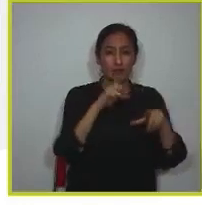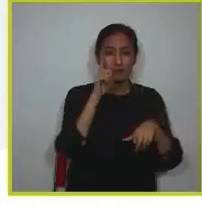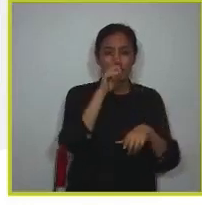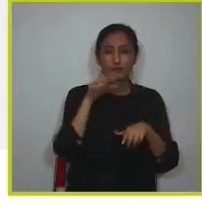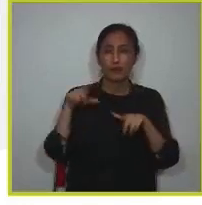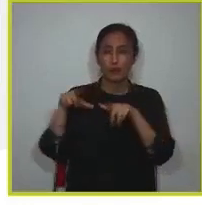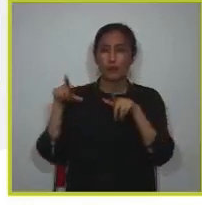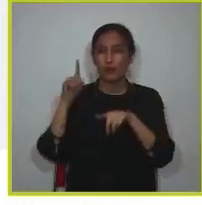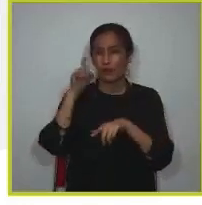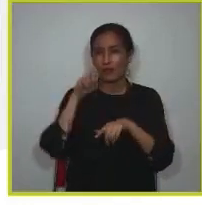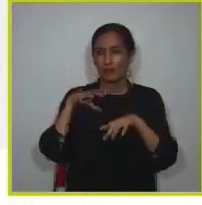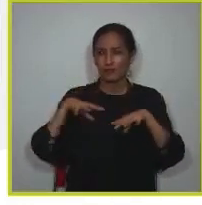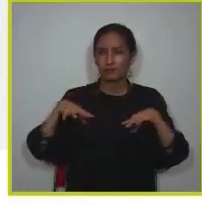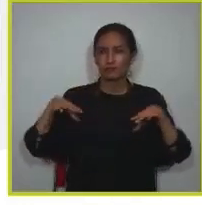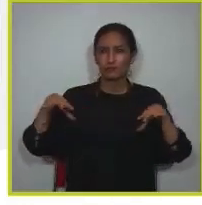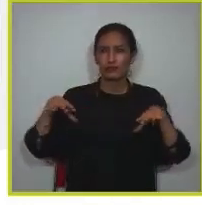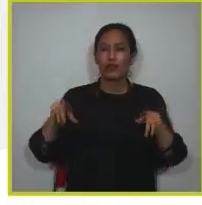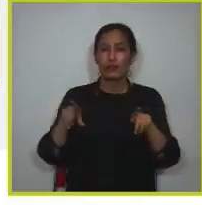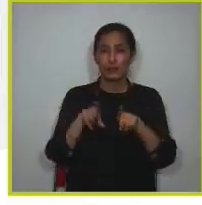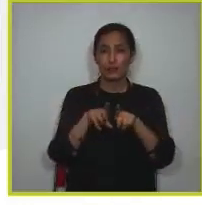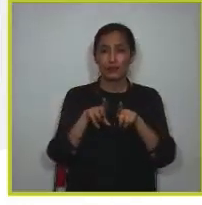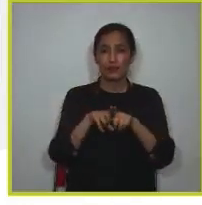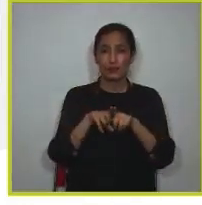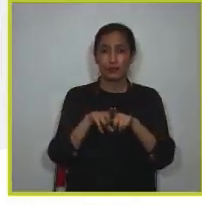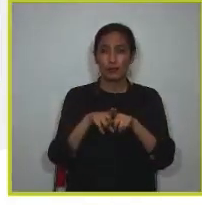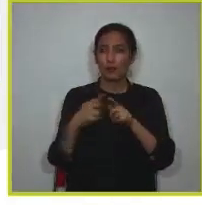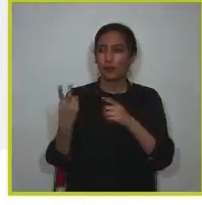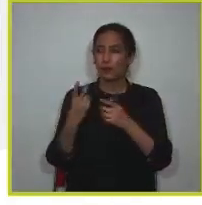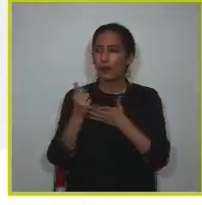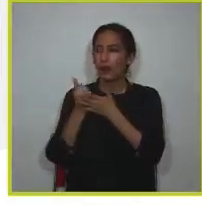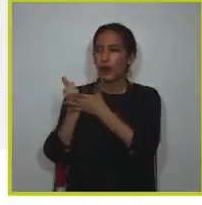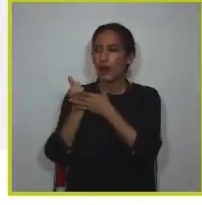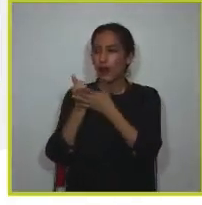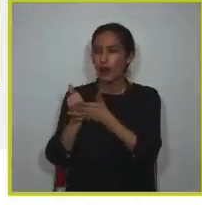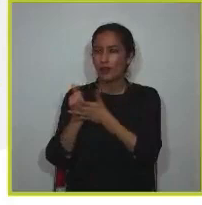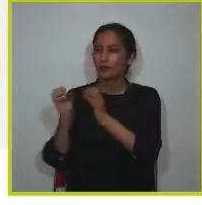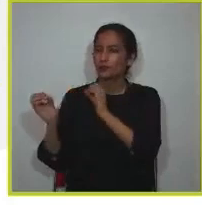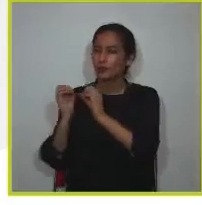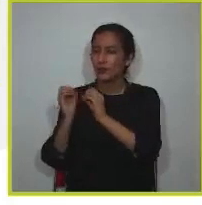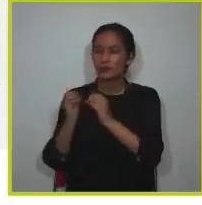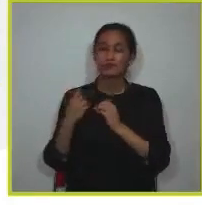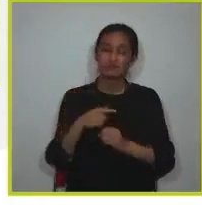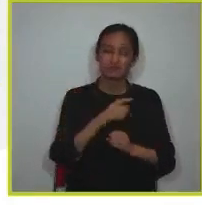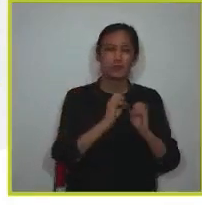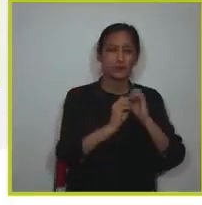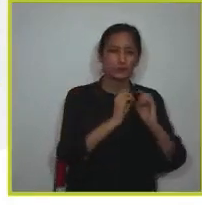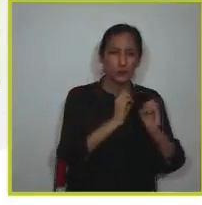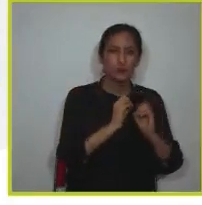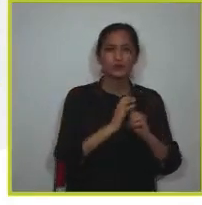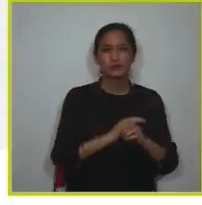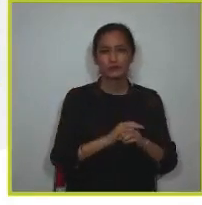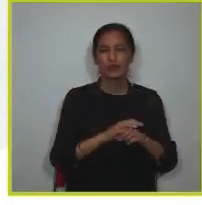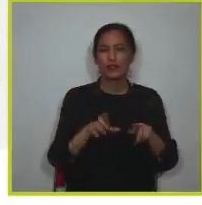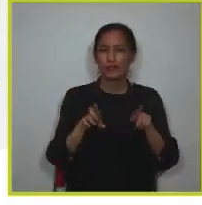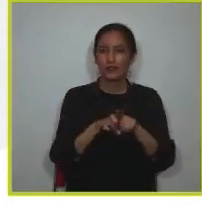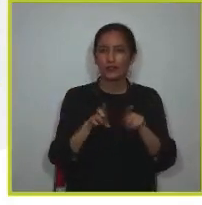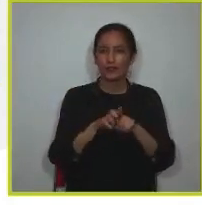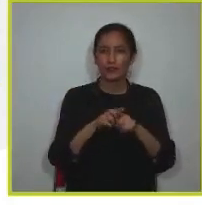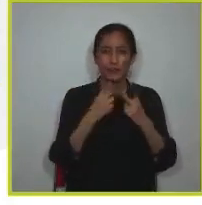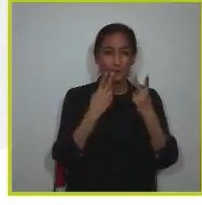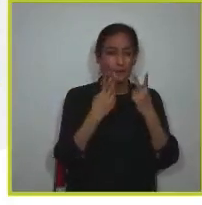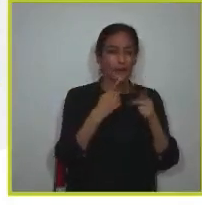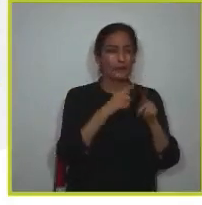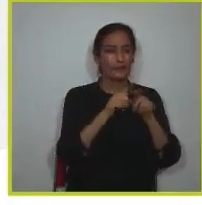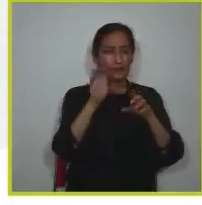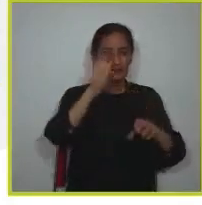y principalmente también están coadyuvando a la búsqueda de soluciones basadas tanto en la evidencia